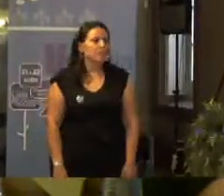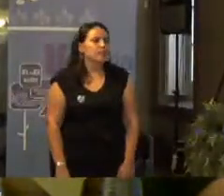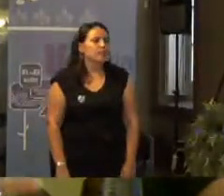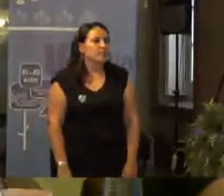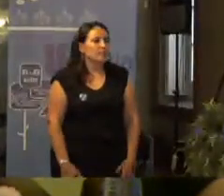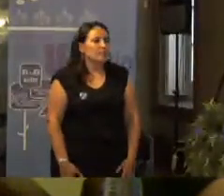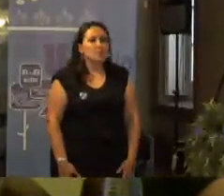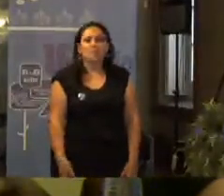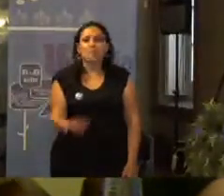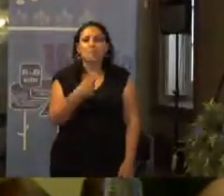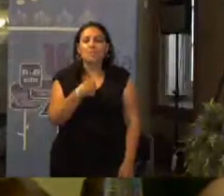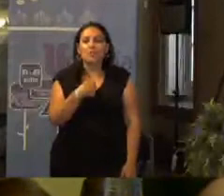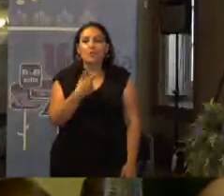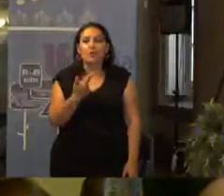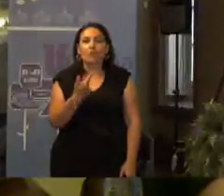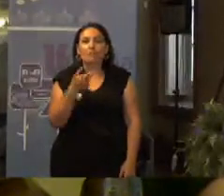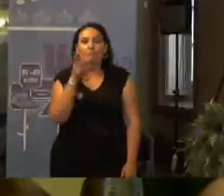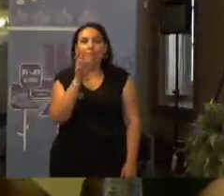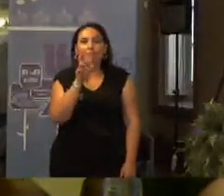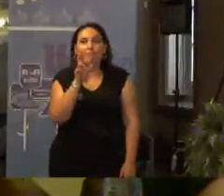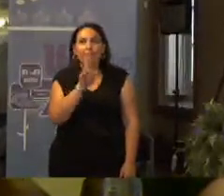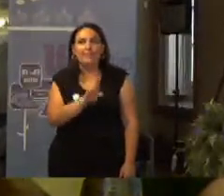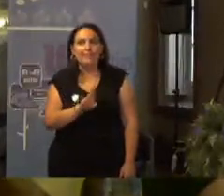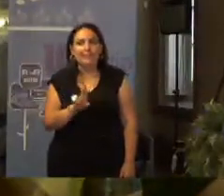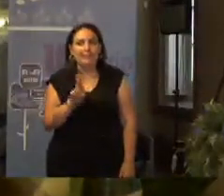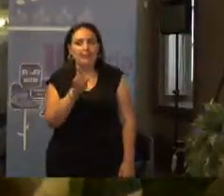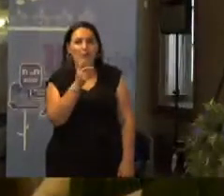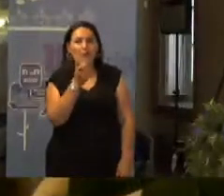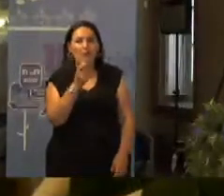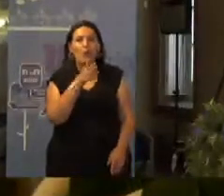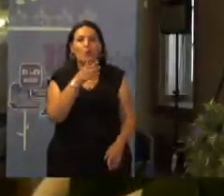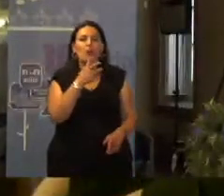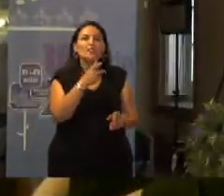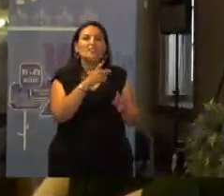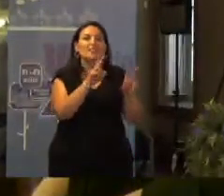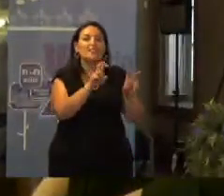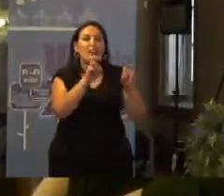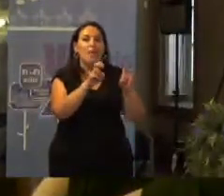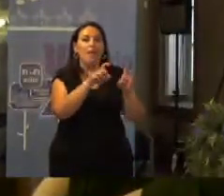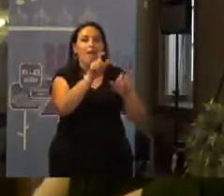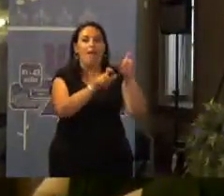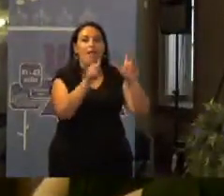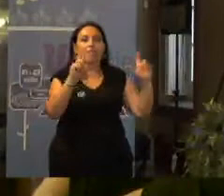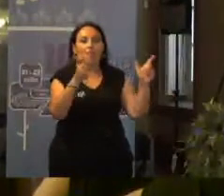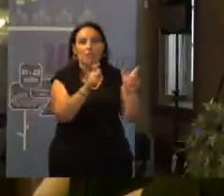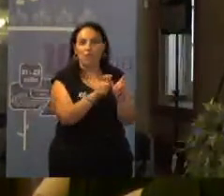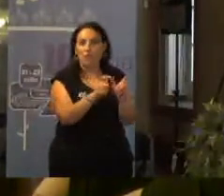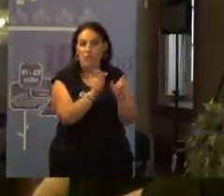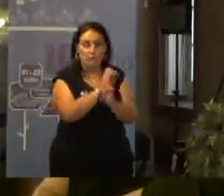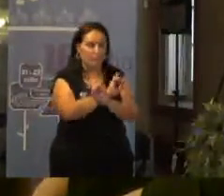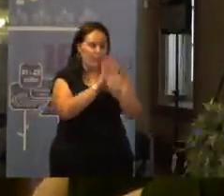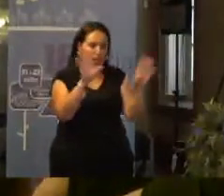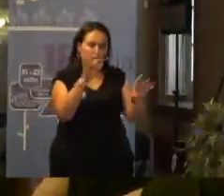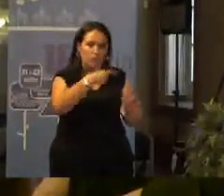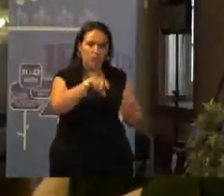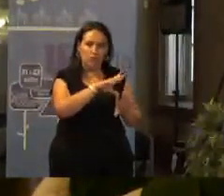Eu quería retomar, porque, bueno, creo que o da demografía que está claro e que estamos totalmente de